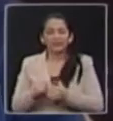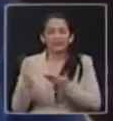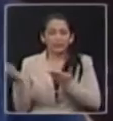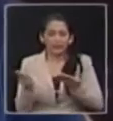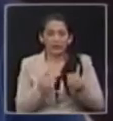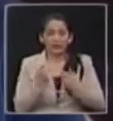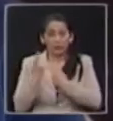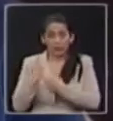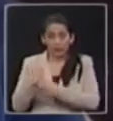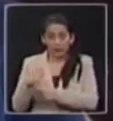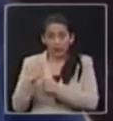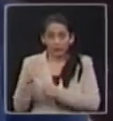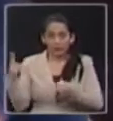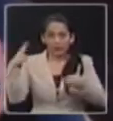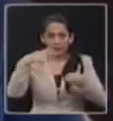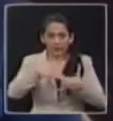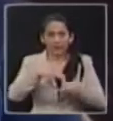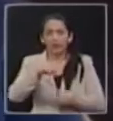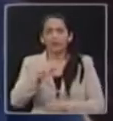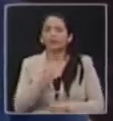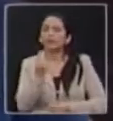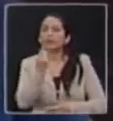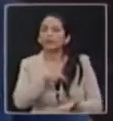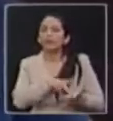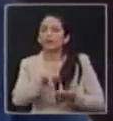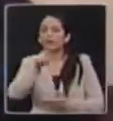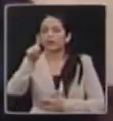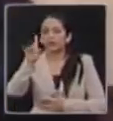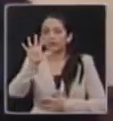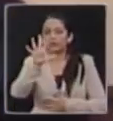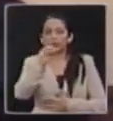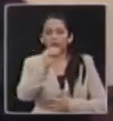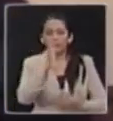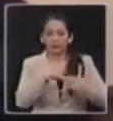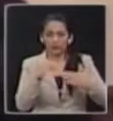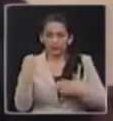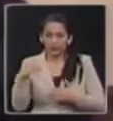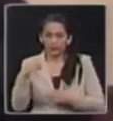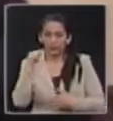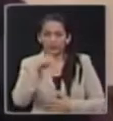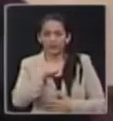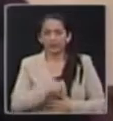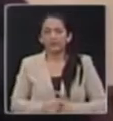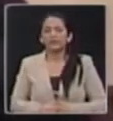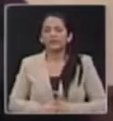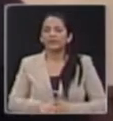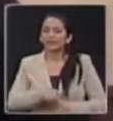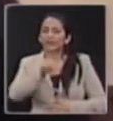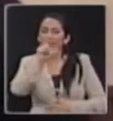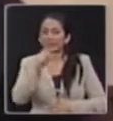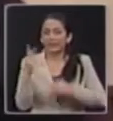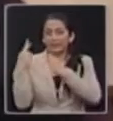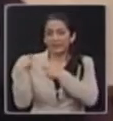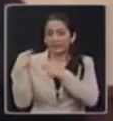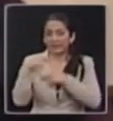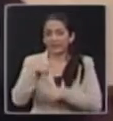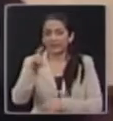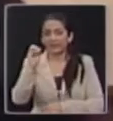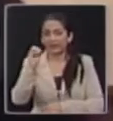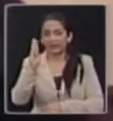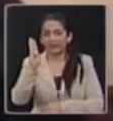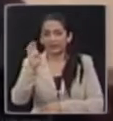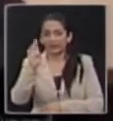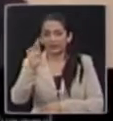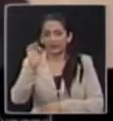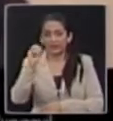$150. Así que eso va a estar dentro del Ecuador Trends. El embajador de Ecuador Trends es Roberto Manrique, quien junto a